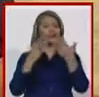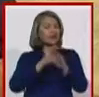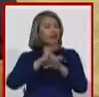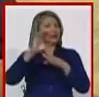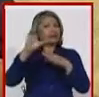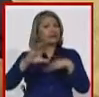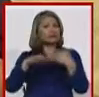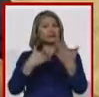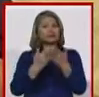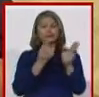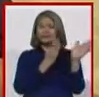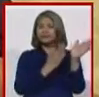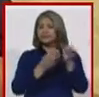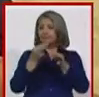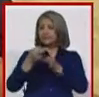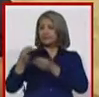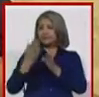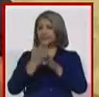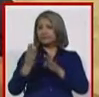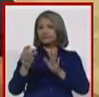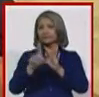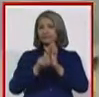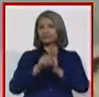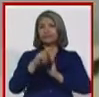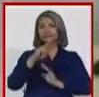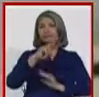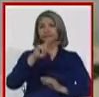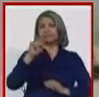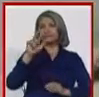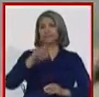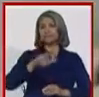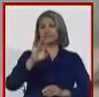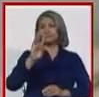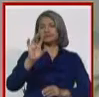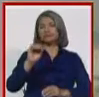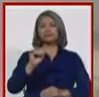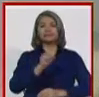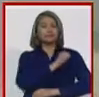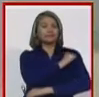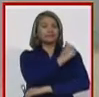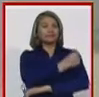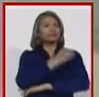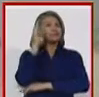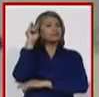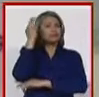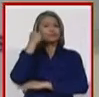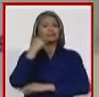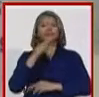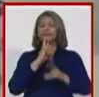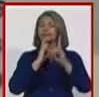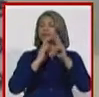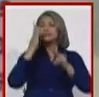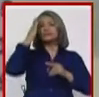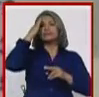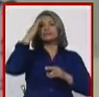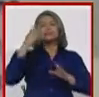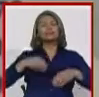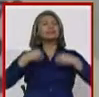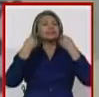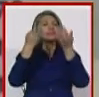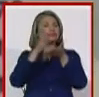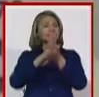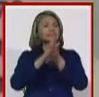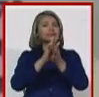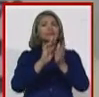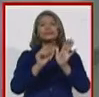cumplió con lo que establece el procedimiento y la ley 370 ahora serán las autoridades mexicanas quienes deberán responder por haber entregado una